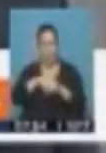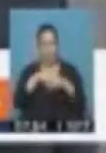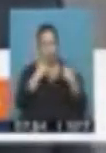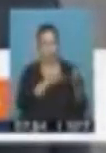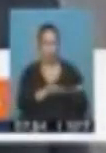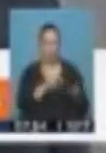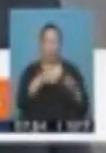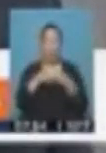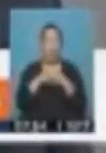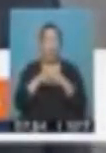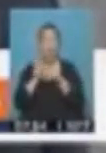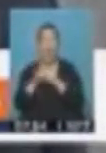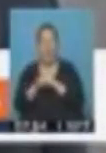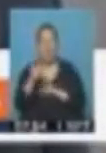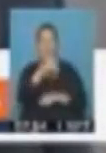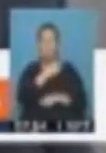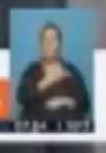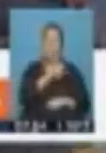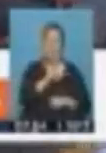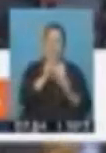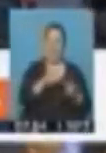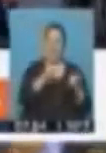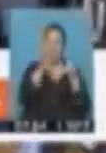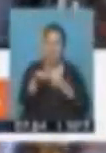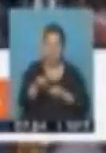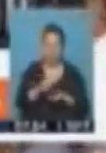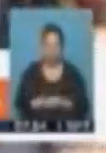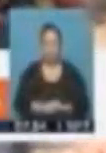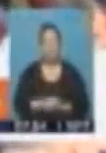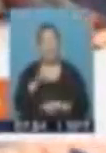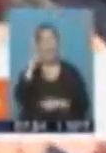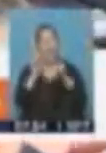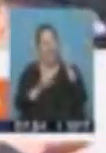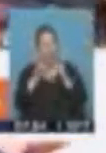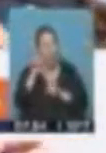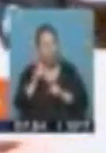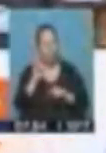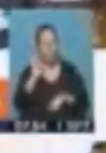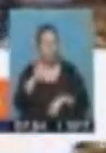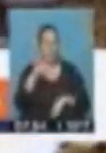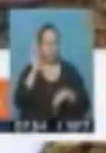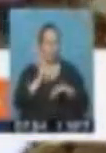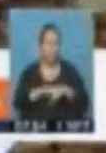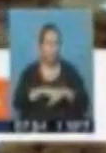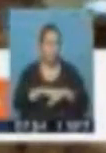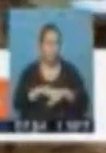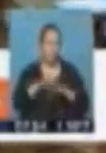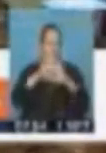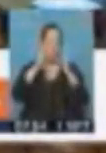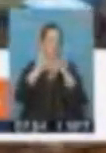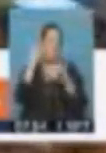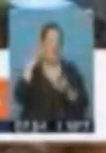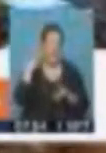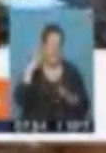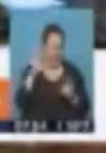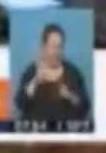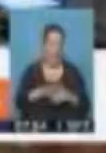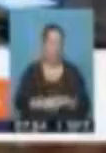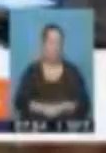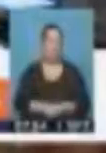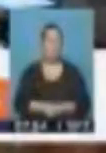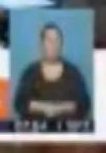tanto del bloque de Cambiemos como del Frente para la Victoria. En algunos casos ha habido así acusaciones un poco genéricas,